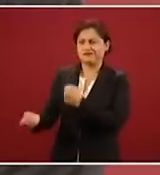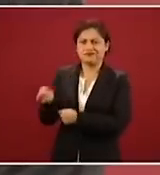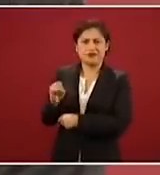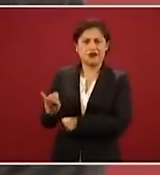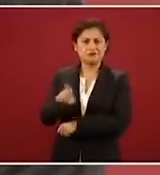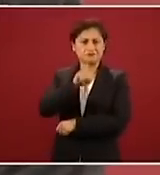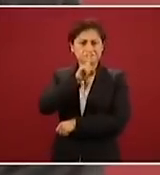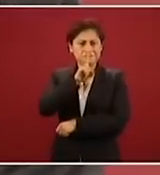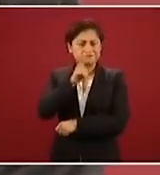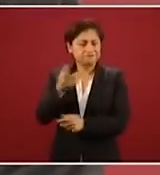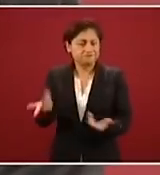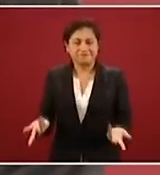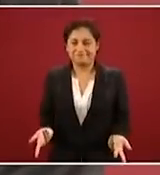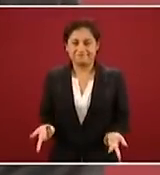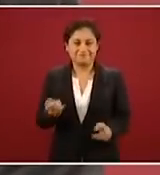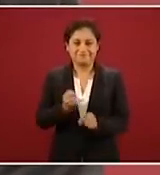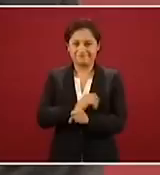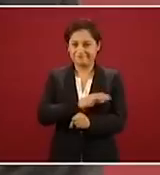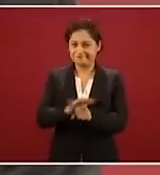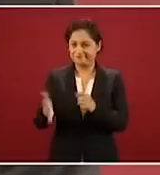esa manera?